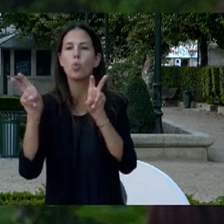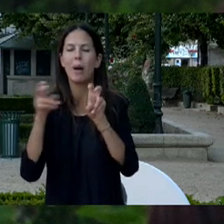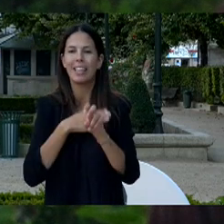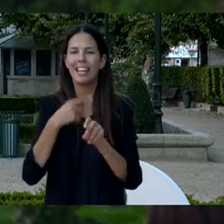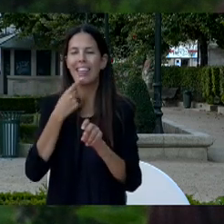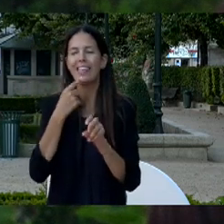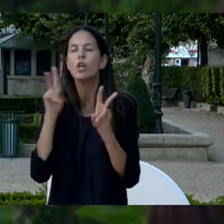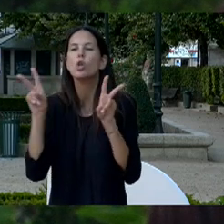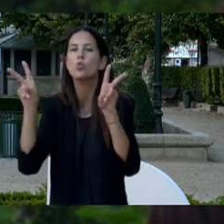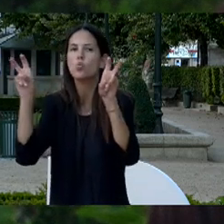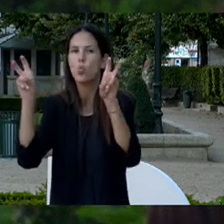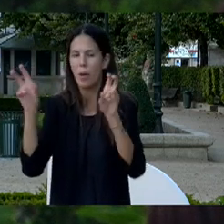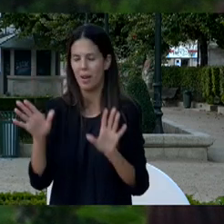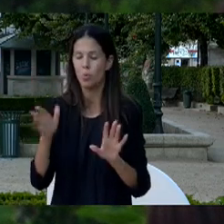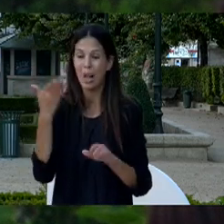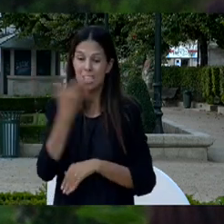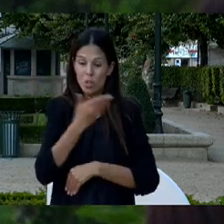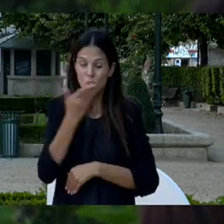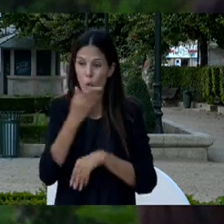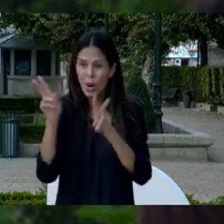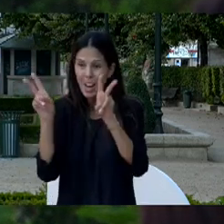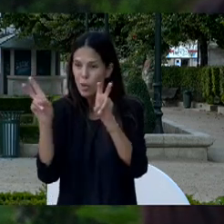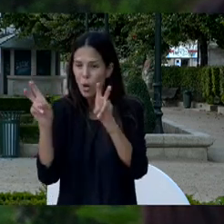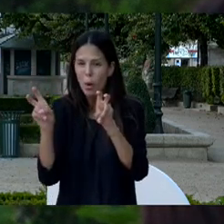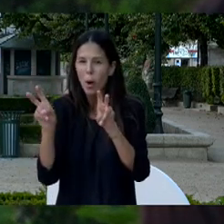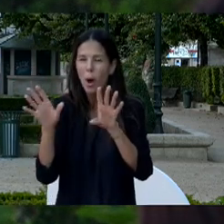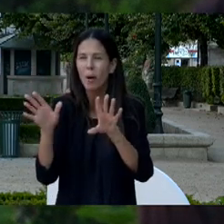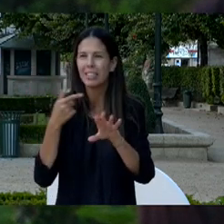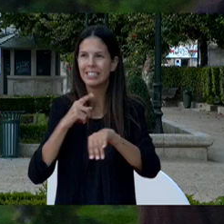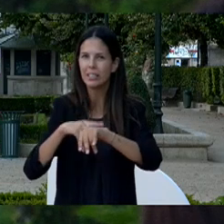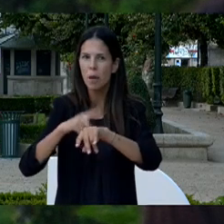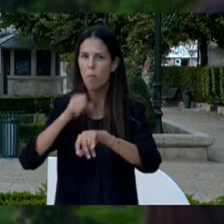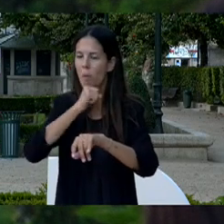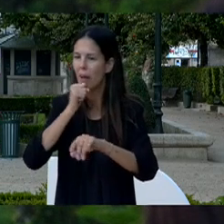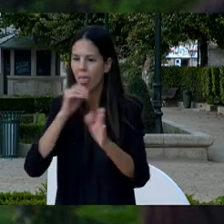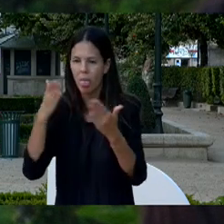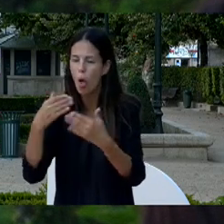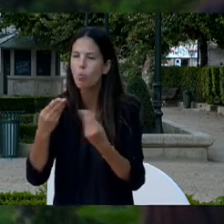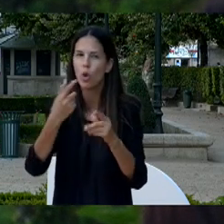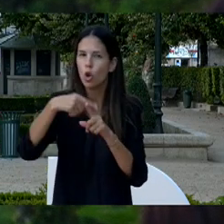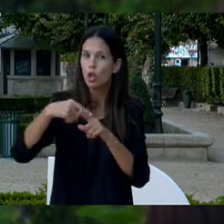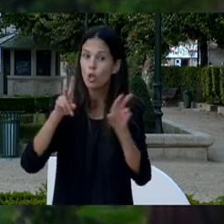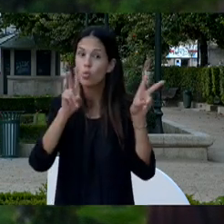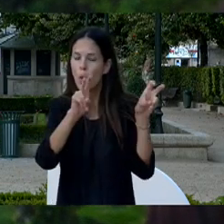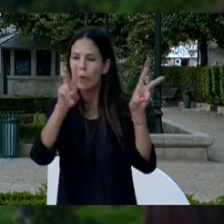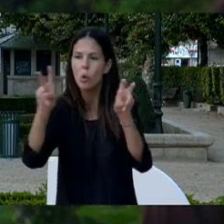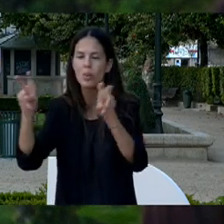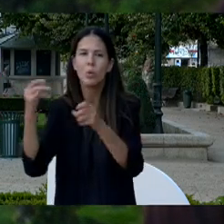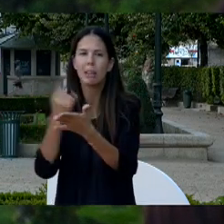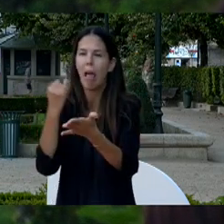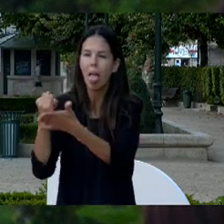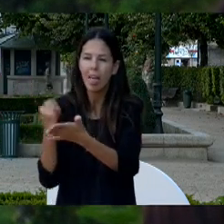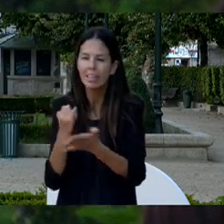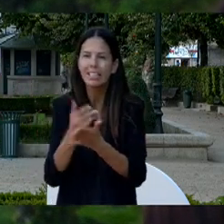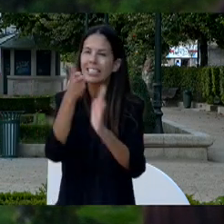con mayúsculas, de una escuela nueva que no había tenido tiempo de envejecer. Había muchas novedades en sus clases, siempre